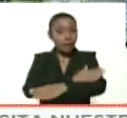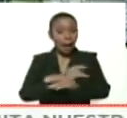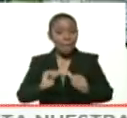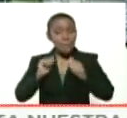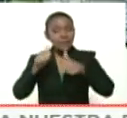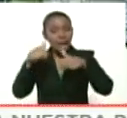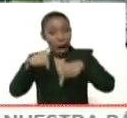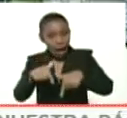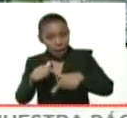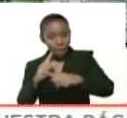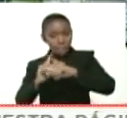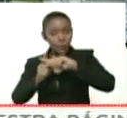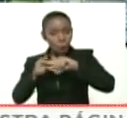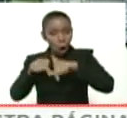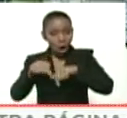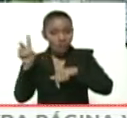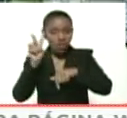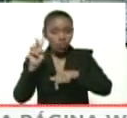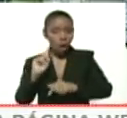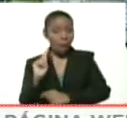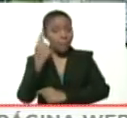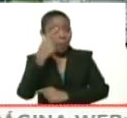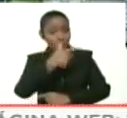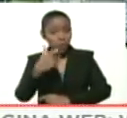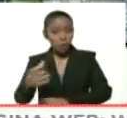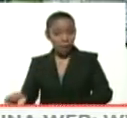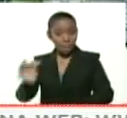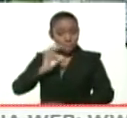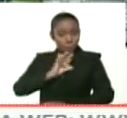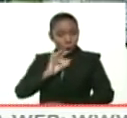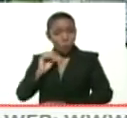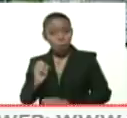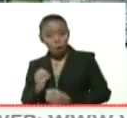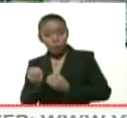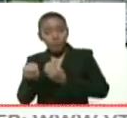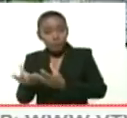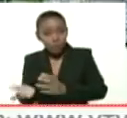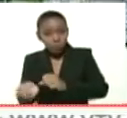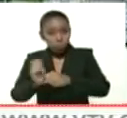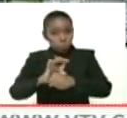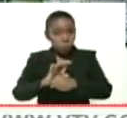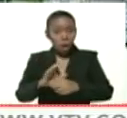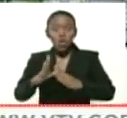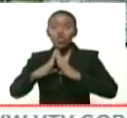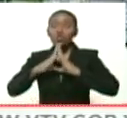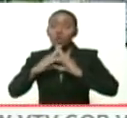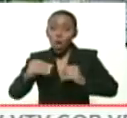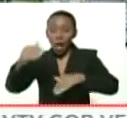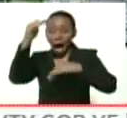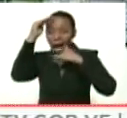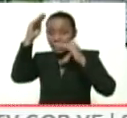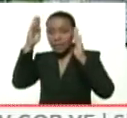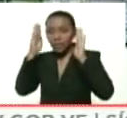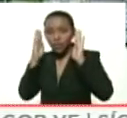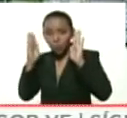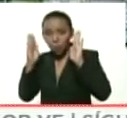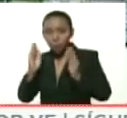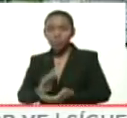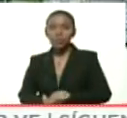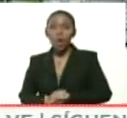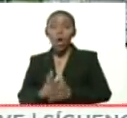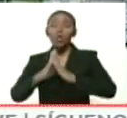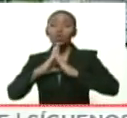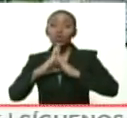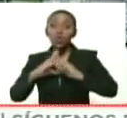se diagnosticaran los primeros casos de infección por COVID-19, toda la atención, toda